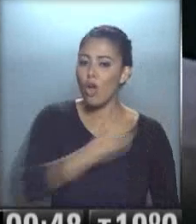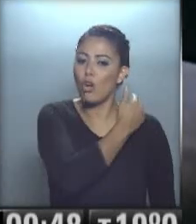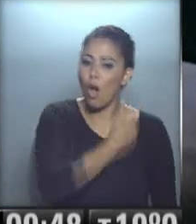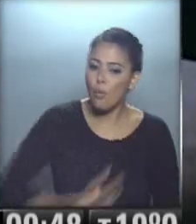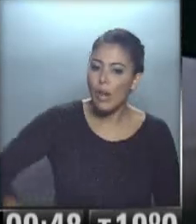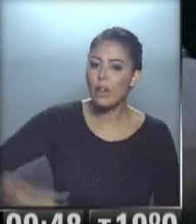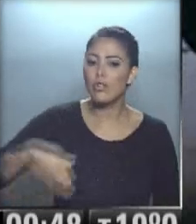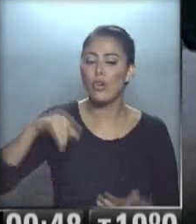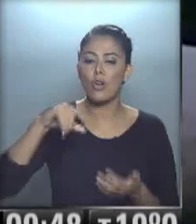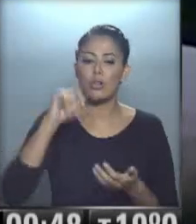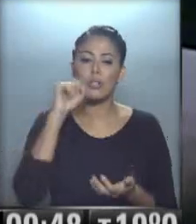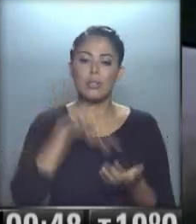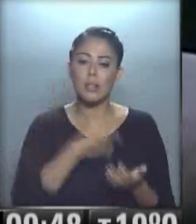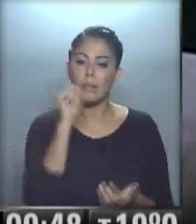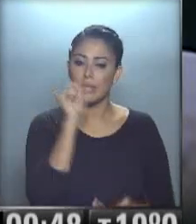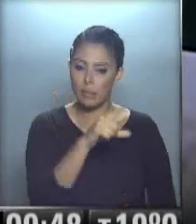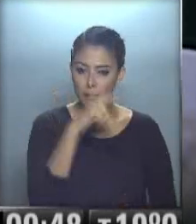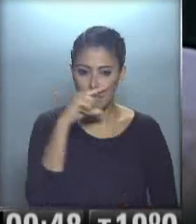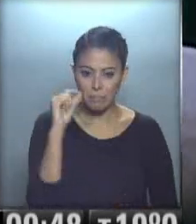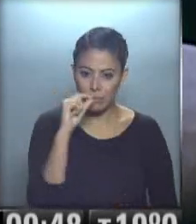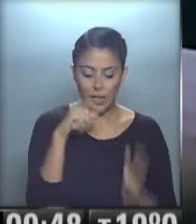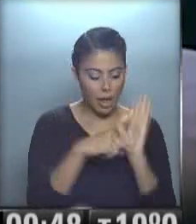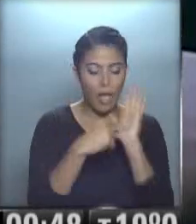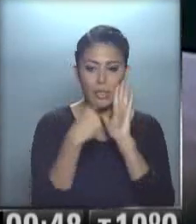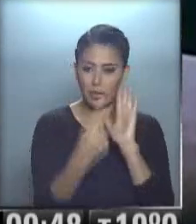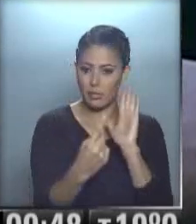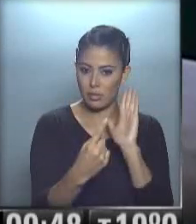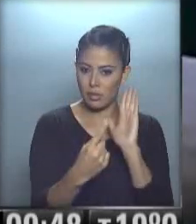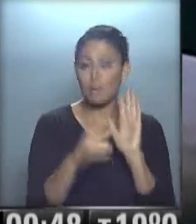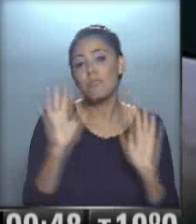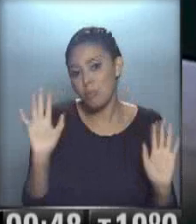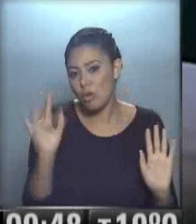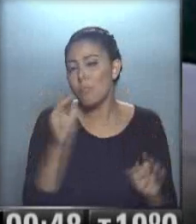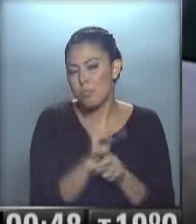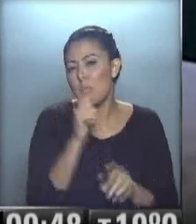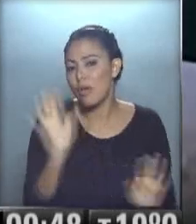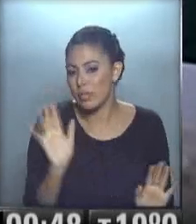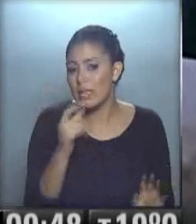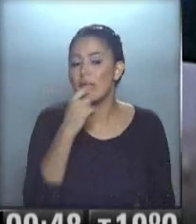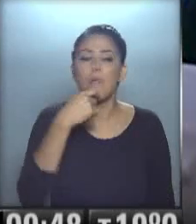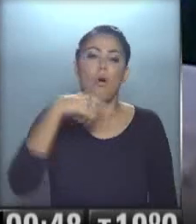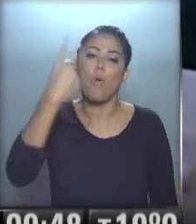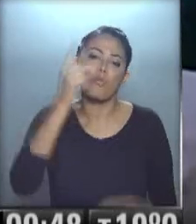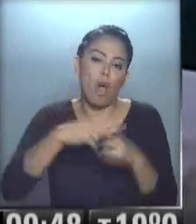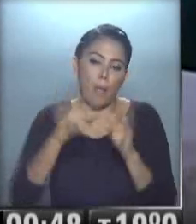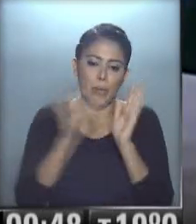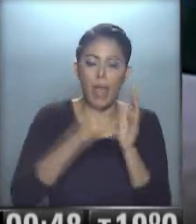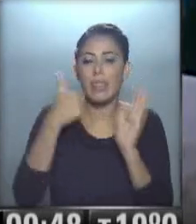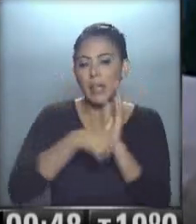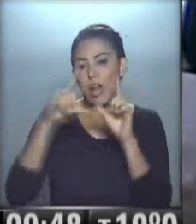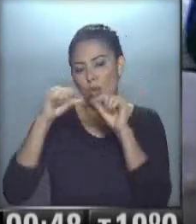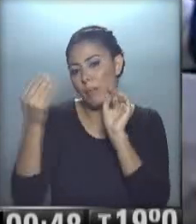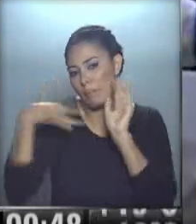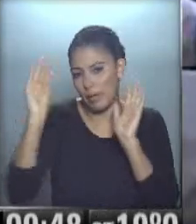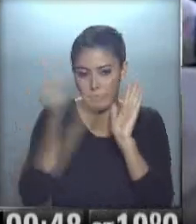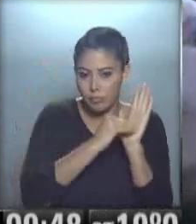gobierno de la Ciudad Autónoma de Buenos Aires, se deja constancia, ponele, ¿no? Un suponer, fulanito de tal, número de DNI,